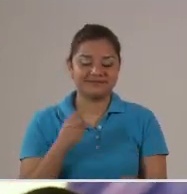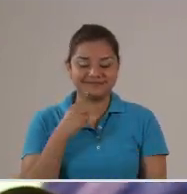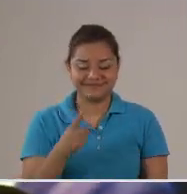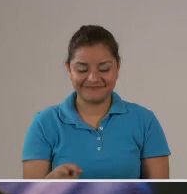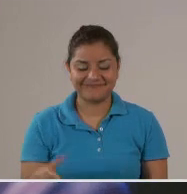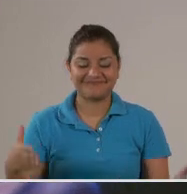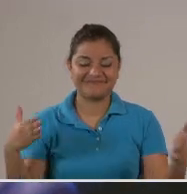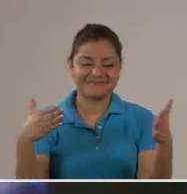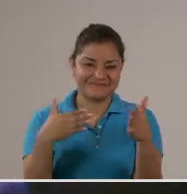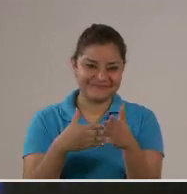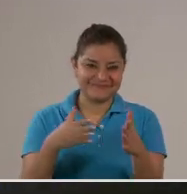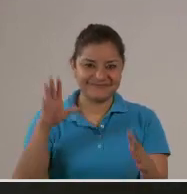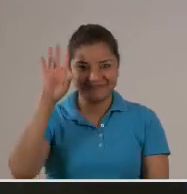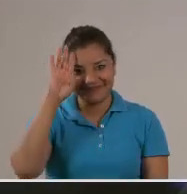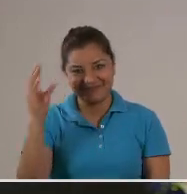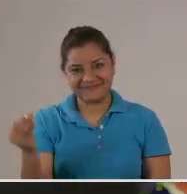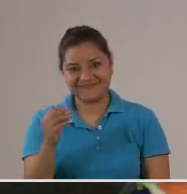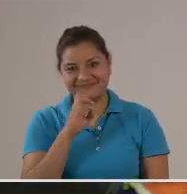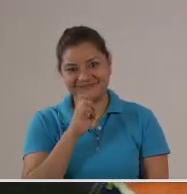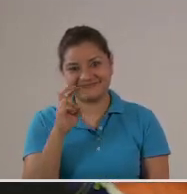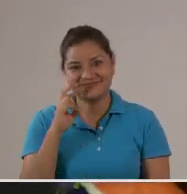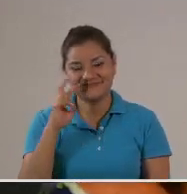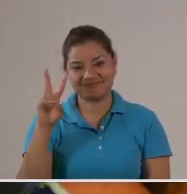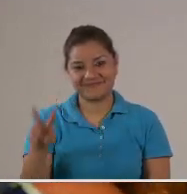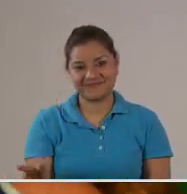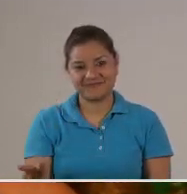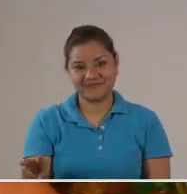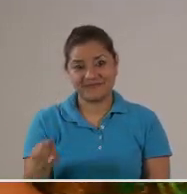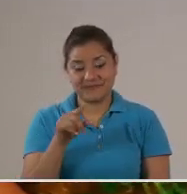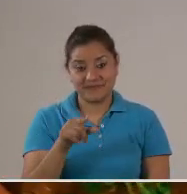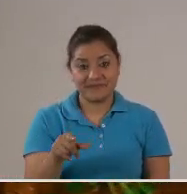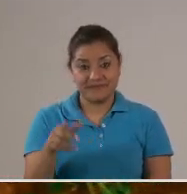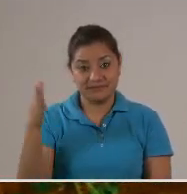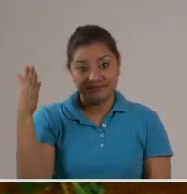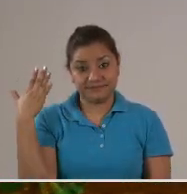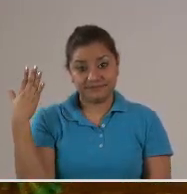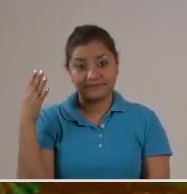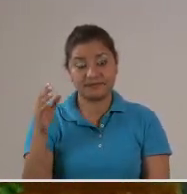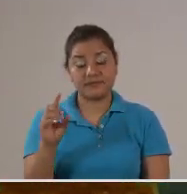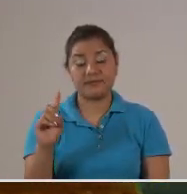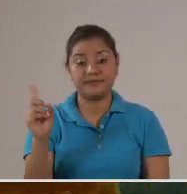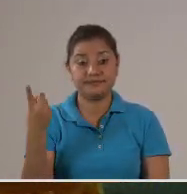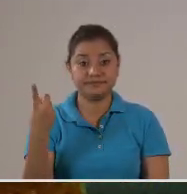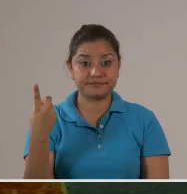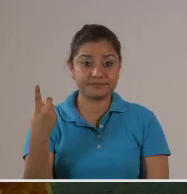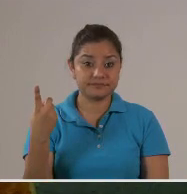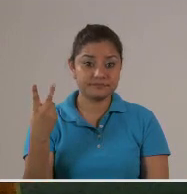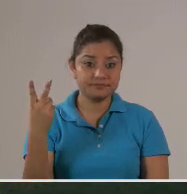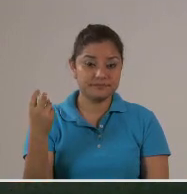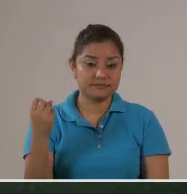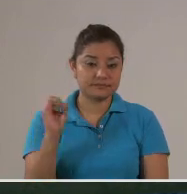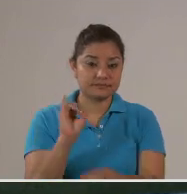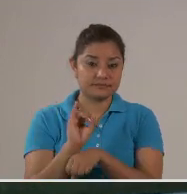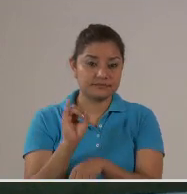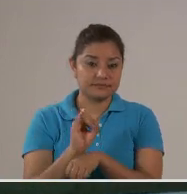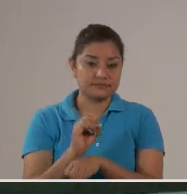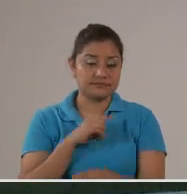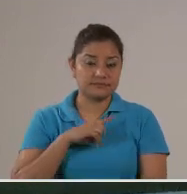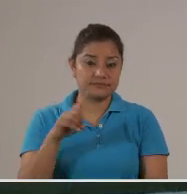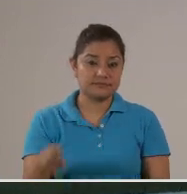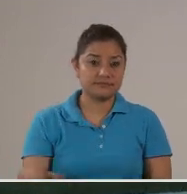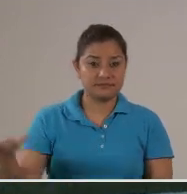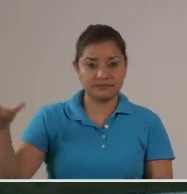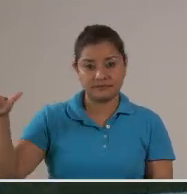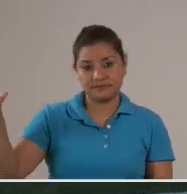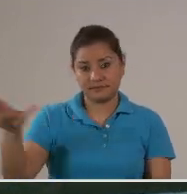discutir porque es la verdad eso fue la única vez que la iglesia los que estaban llenos del Espíritu Santo los que fueron llenos